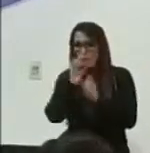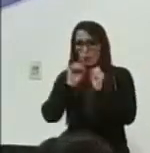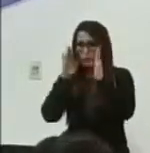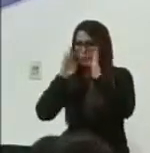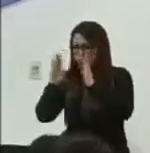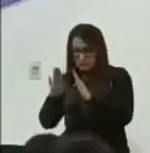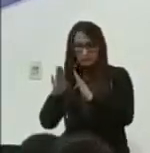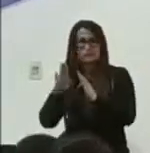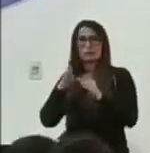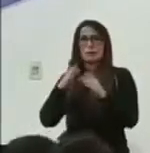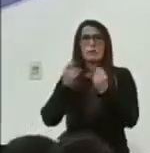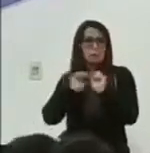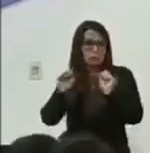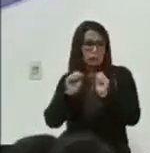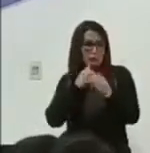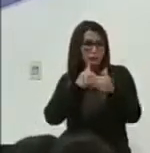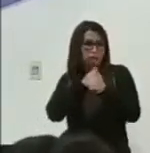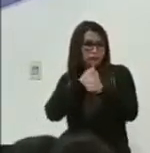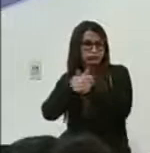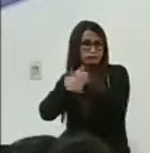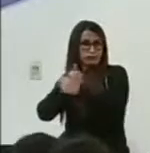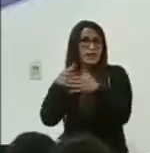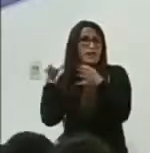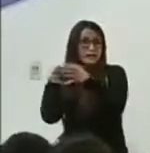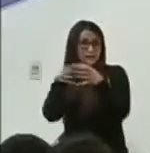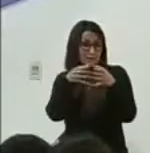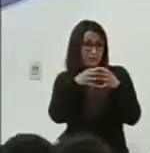se atienda. Hay equipos que los rodean.